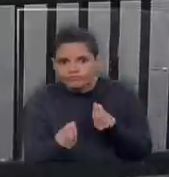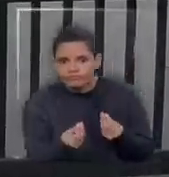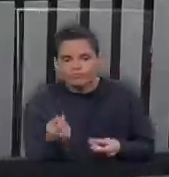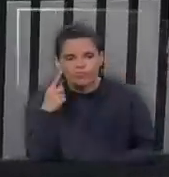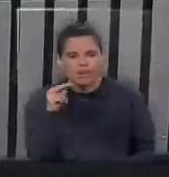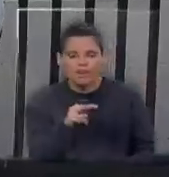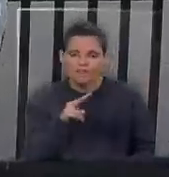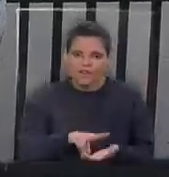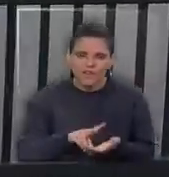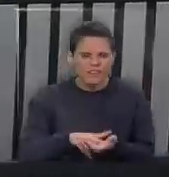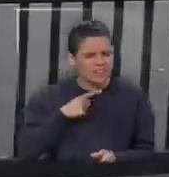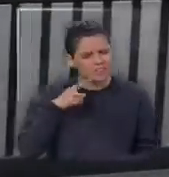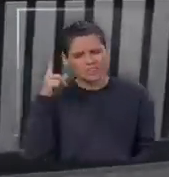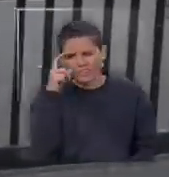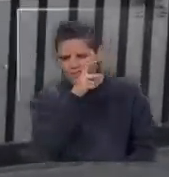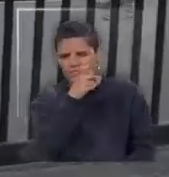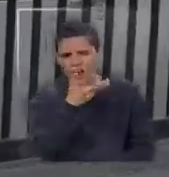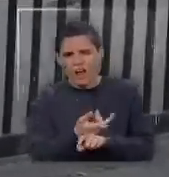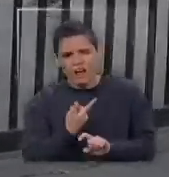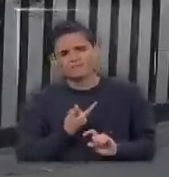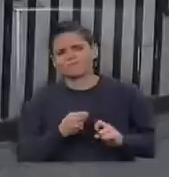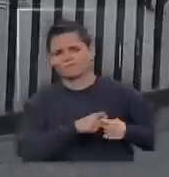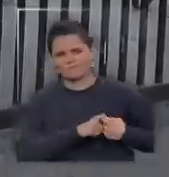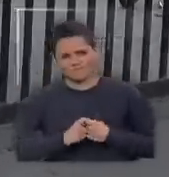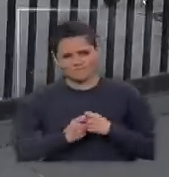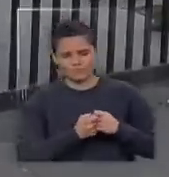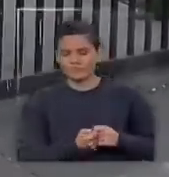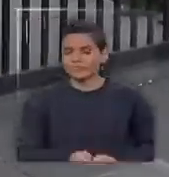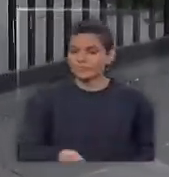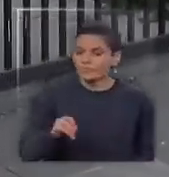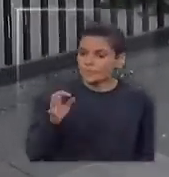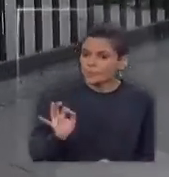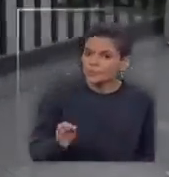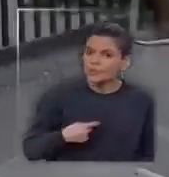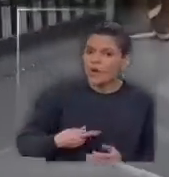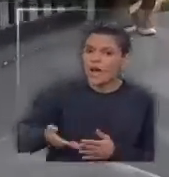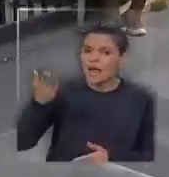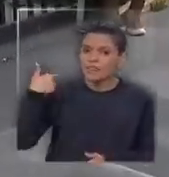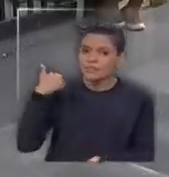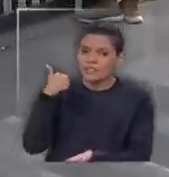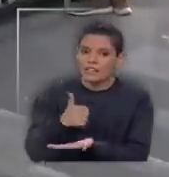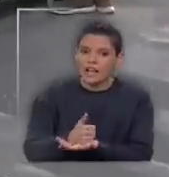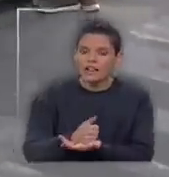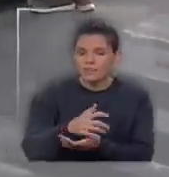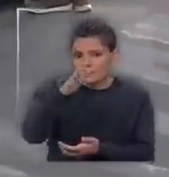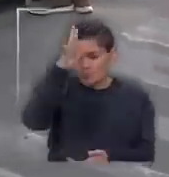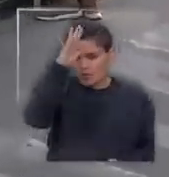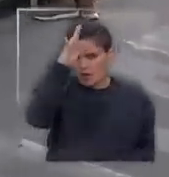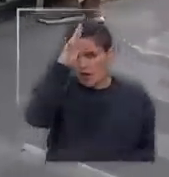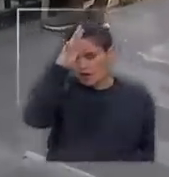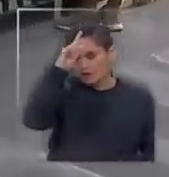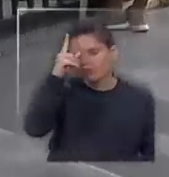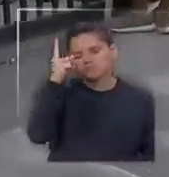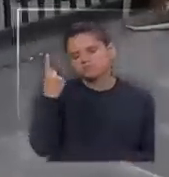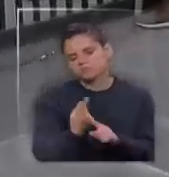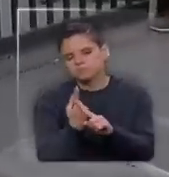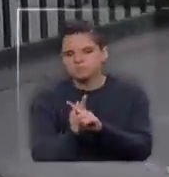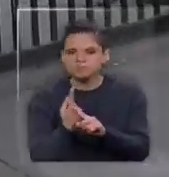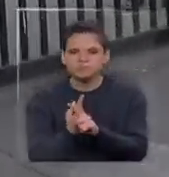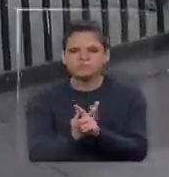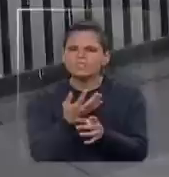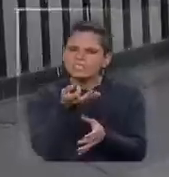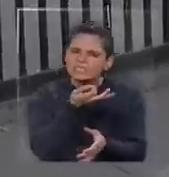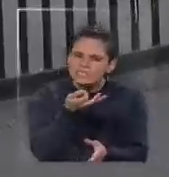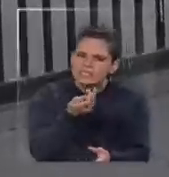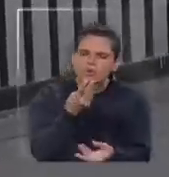es complicado porque va a haber conflicto. Sí, dime. Sí, justo hace un rato conversábamos con el alcalde de Puente Alto, Germán Codina, quien nos relataba un poco la situación que se